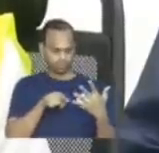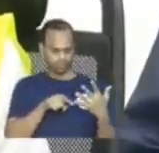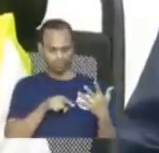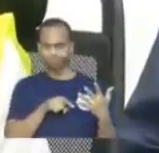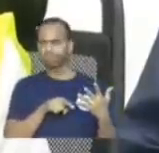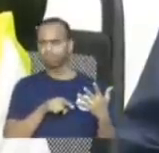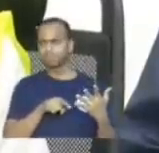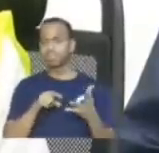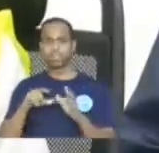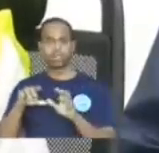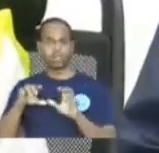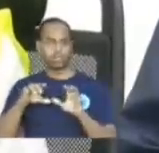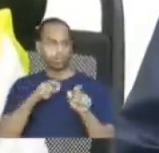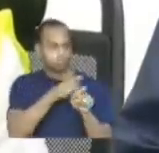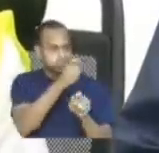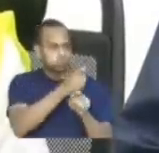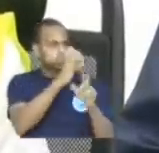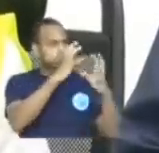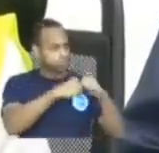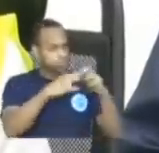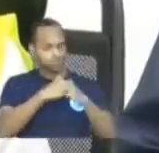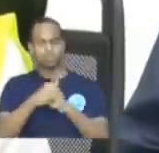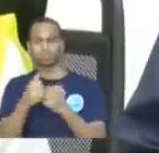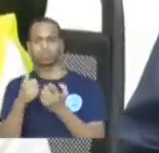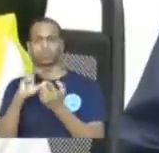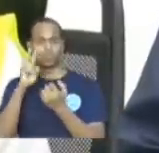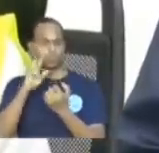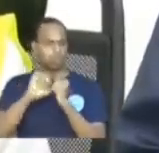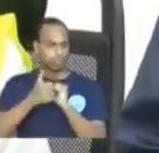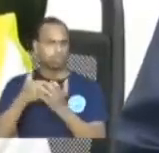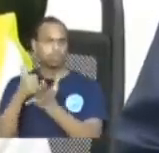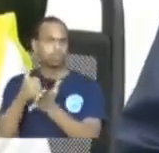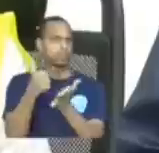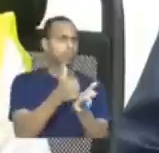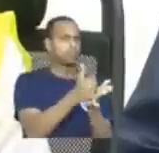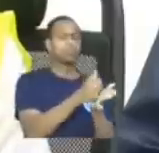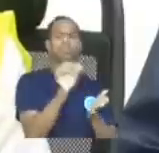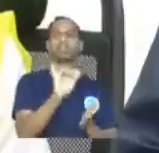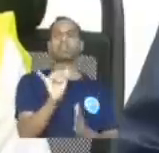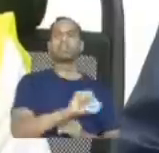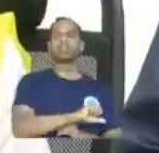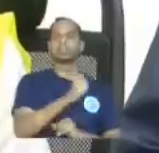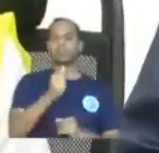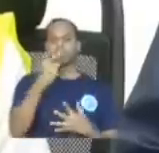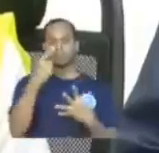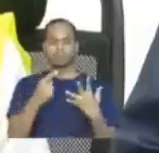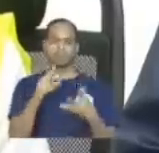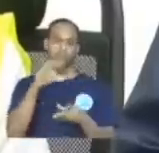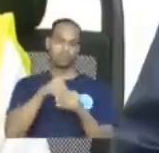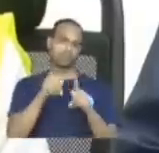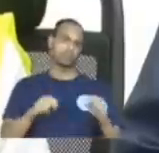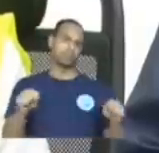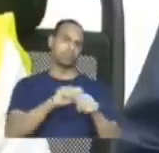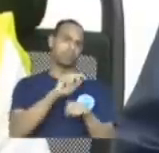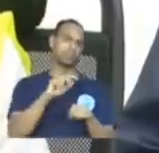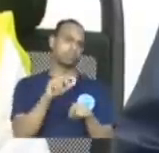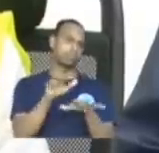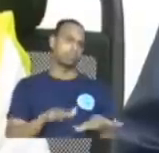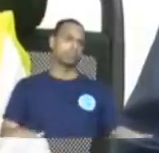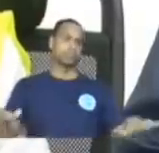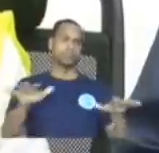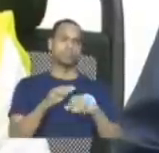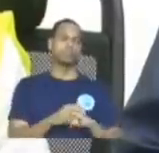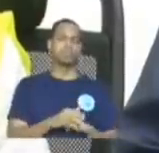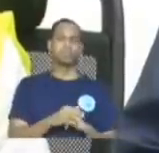obras públicas que han sido afectadas, y acueductos y alcantarillados y también de otro tipo que han sido afectadas en todo el país. Donde quiera que